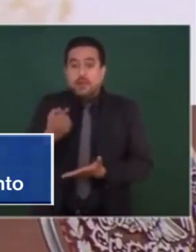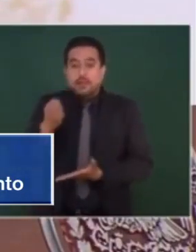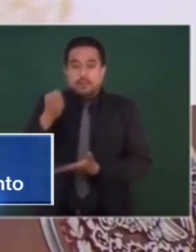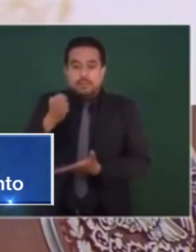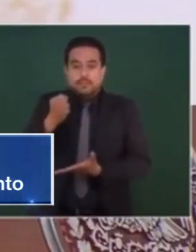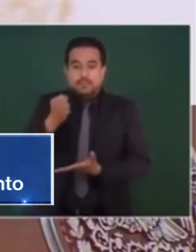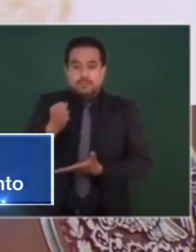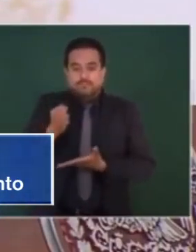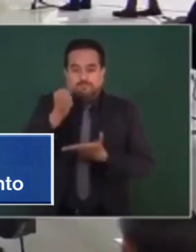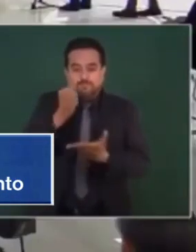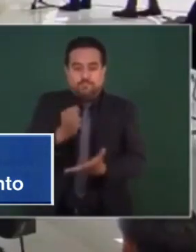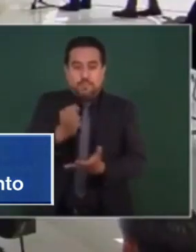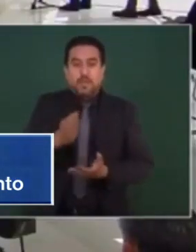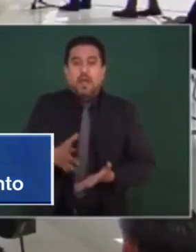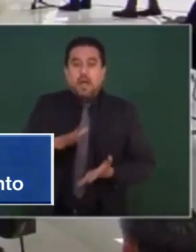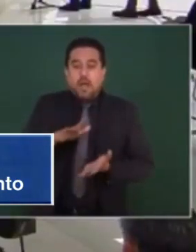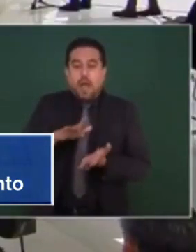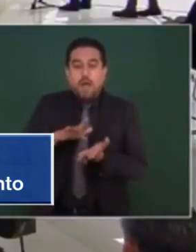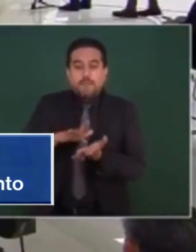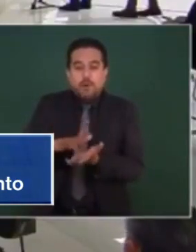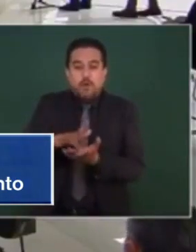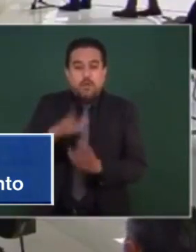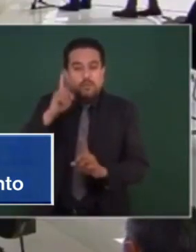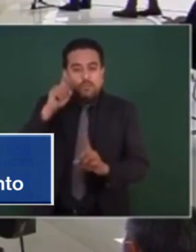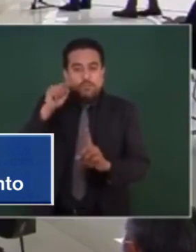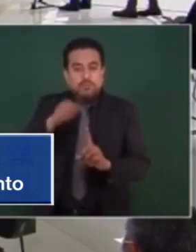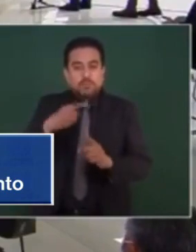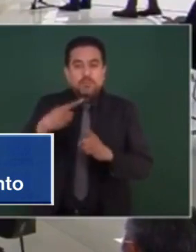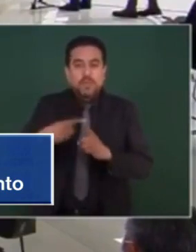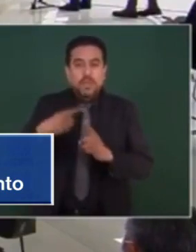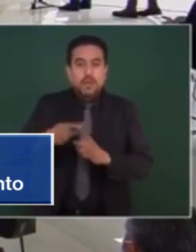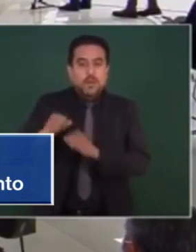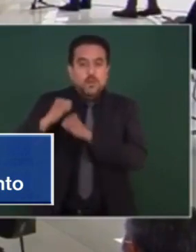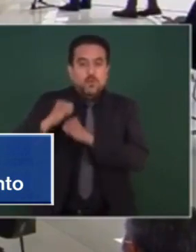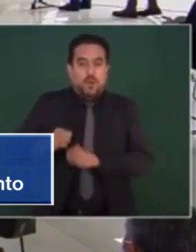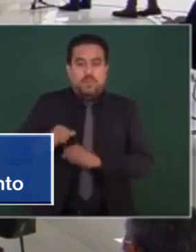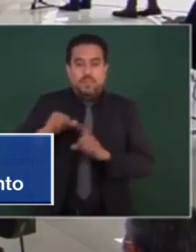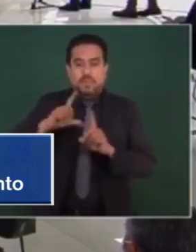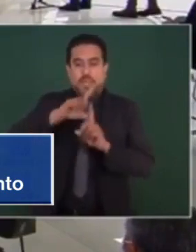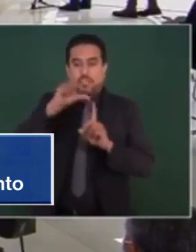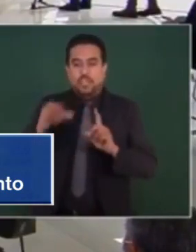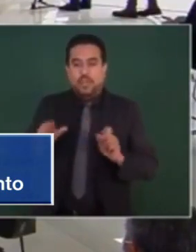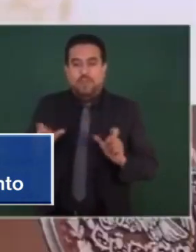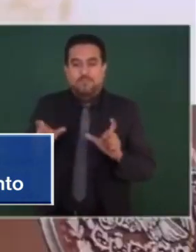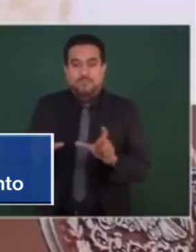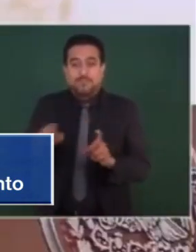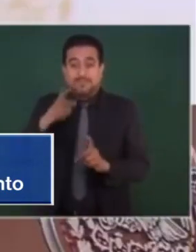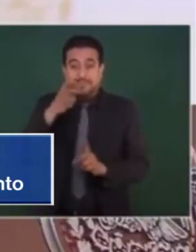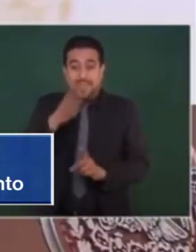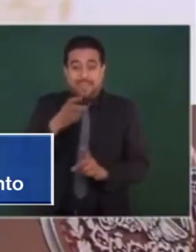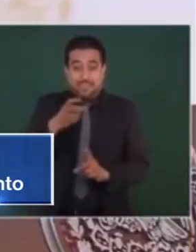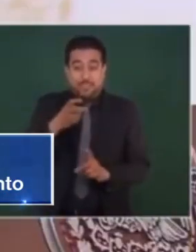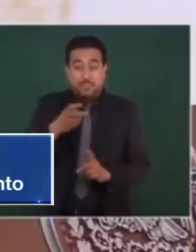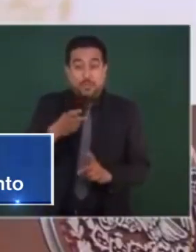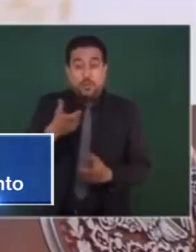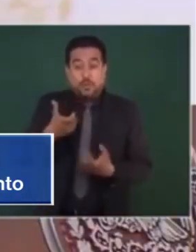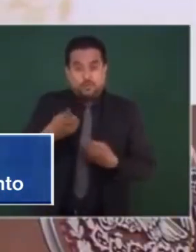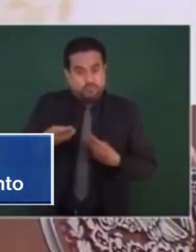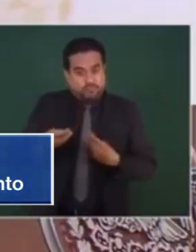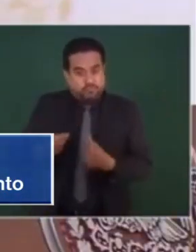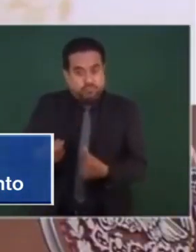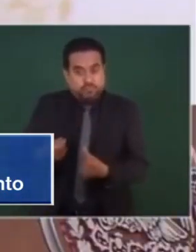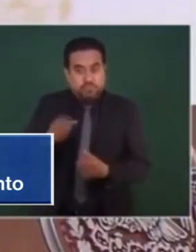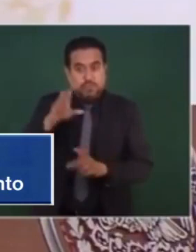sí apoye a los 50 municipios con más homicidios en el país en celaya priorizarán el equipamiento y la contratación de policías esto tras el